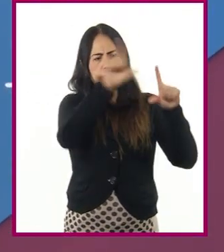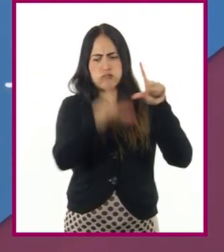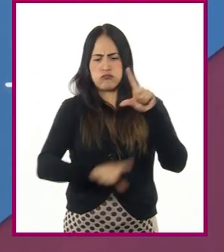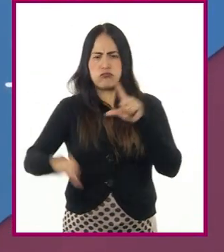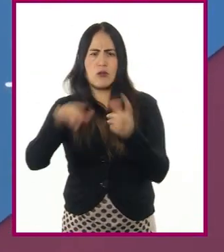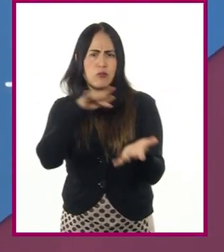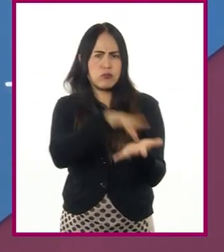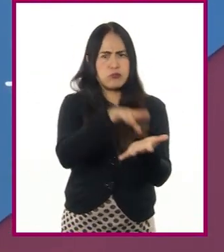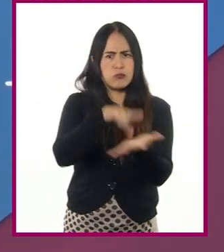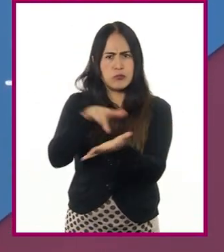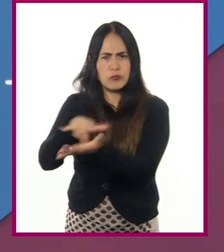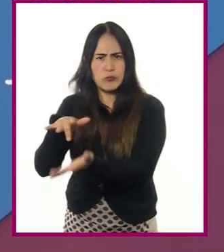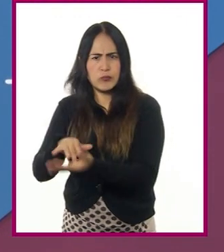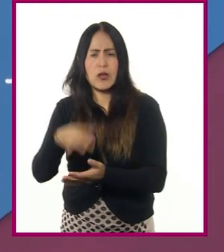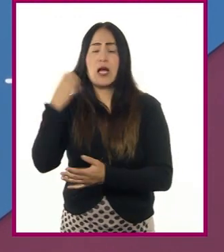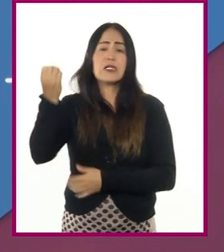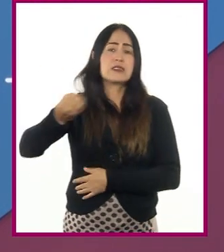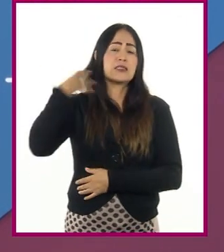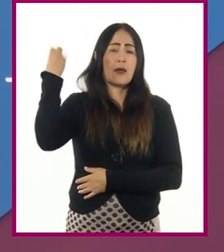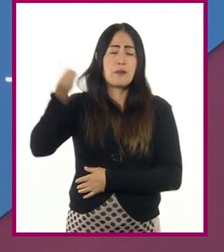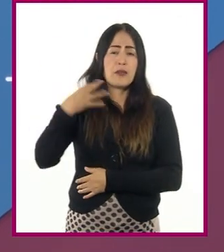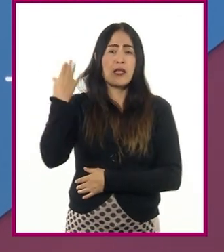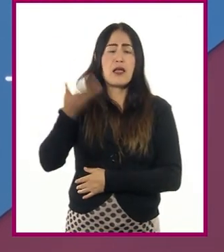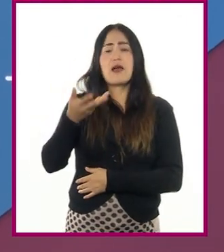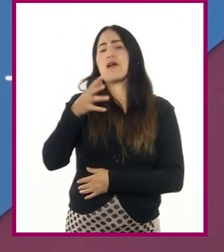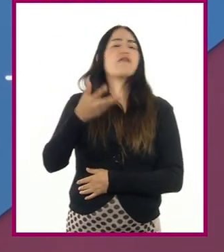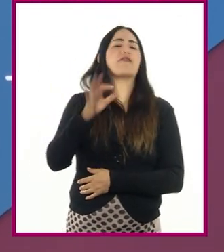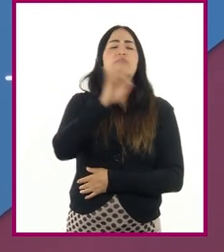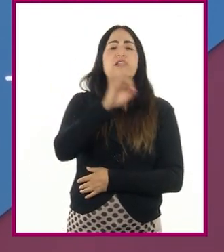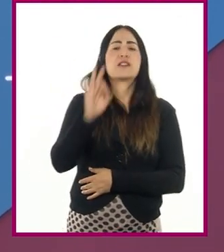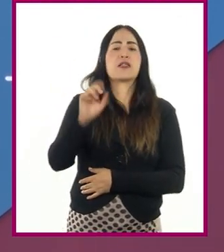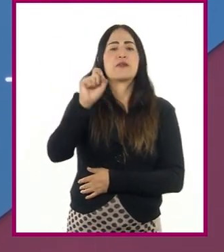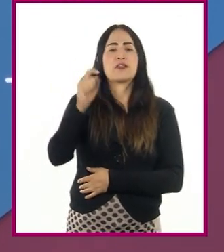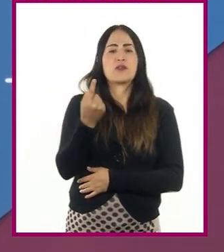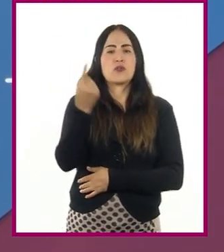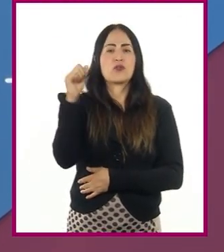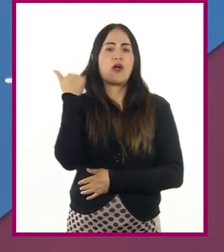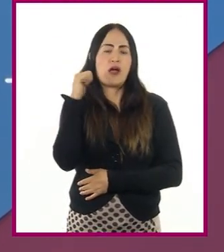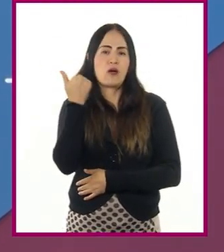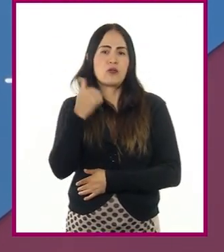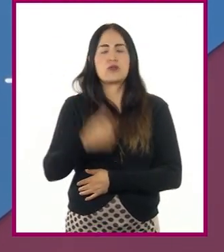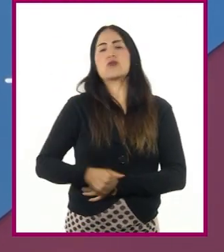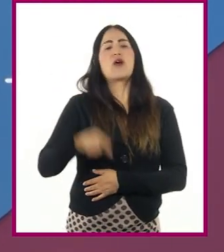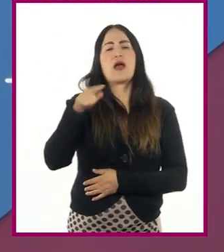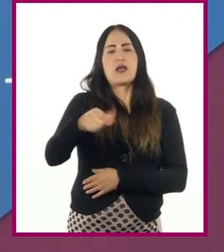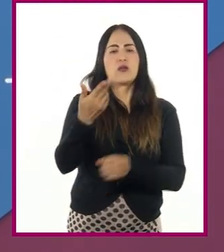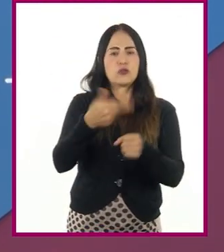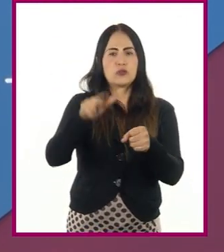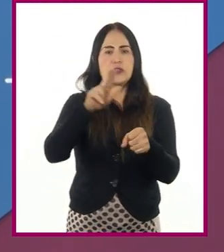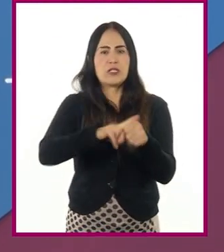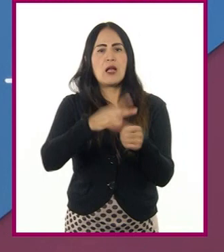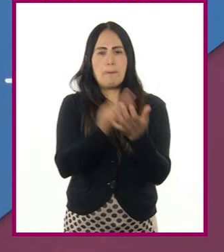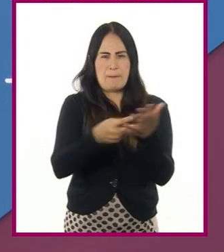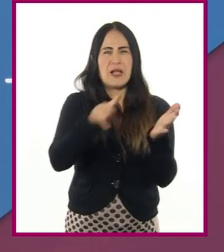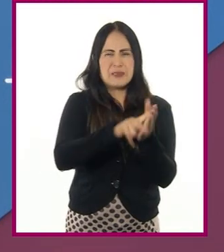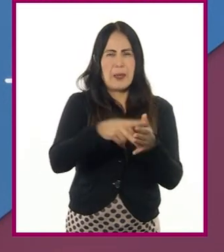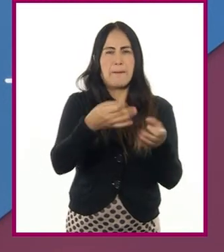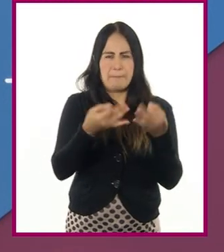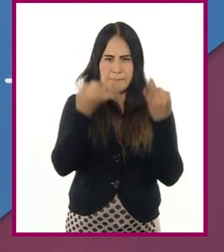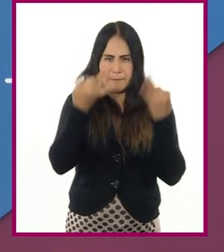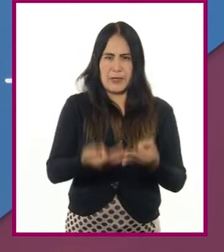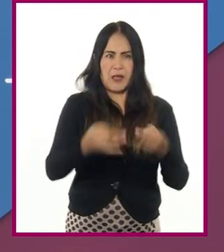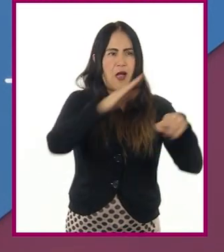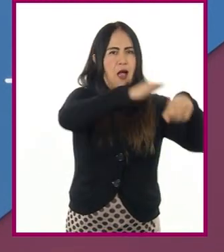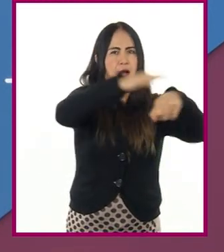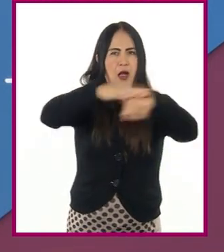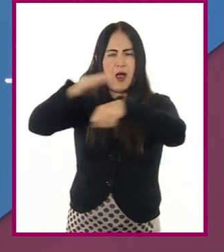residentes. En la asamblea del día 21 de agosto, los médicos de base de varios hospitales convocaron a un paro